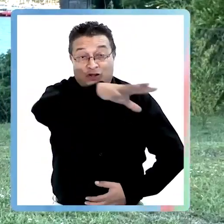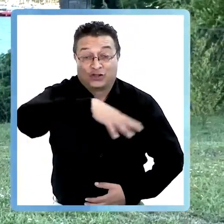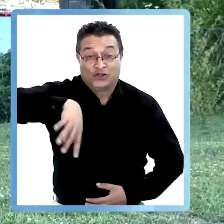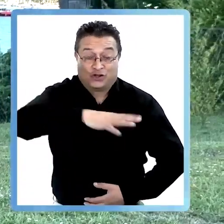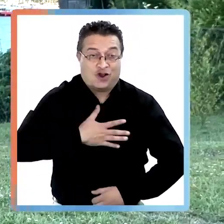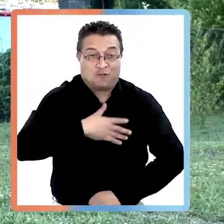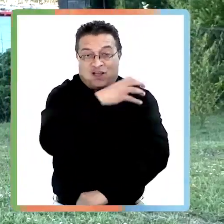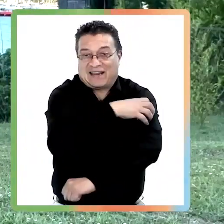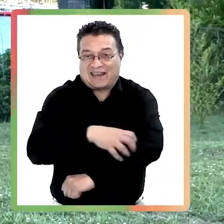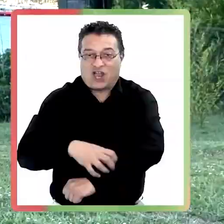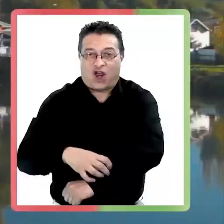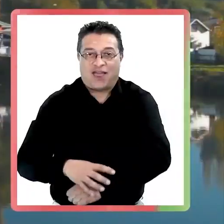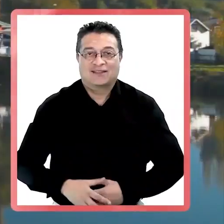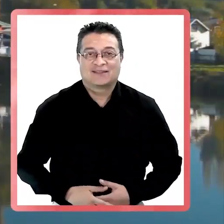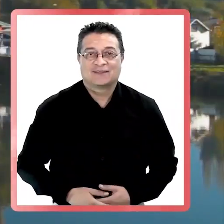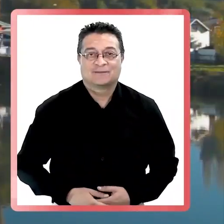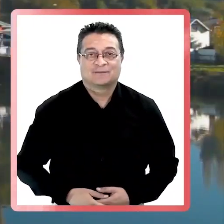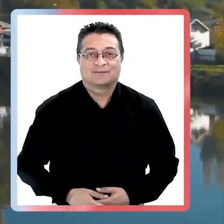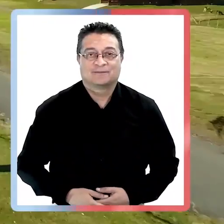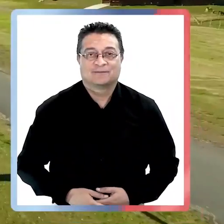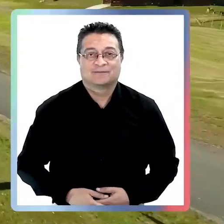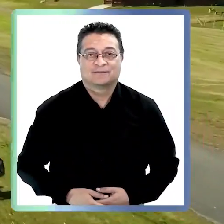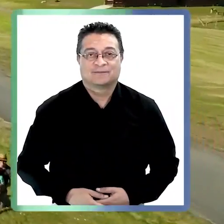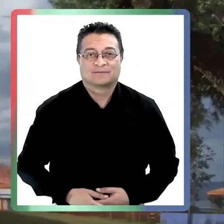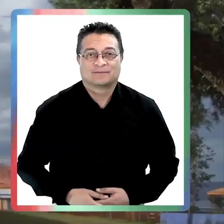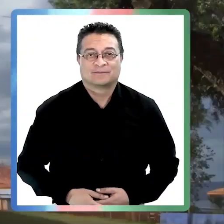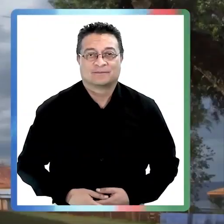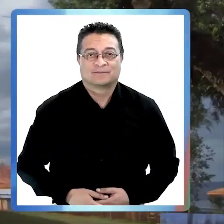Somos las regiones.